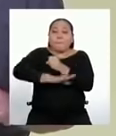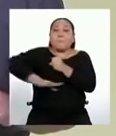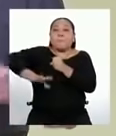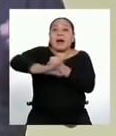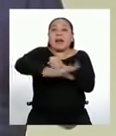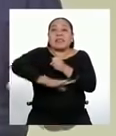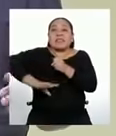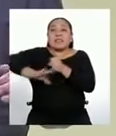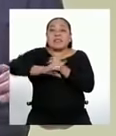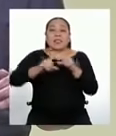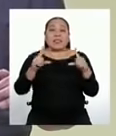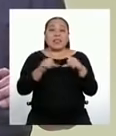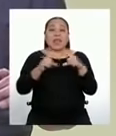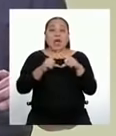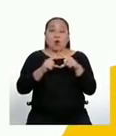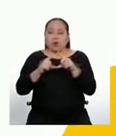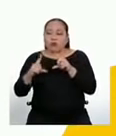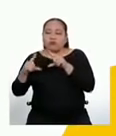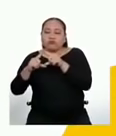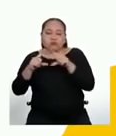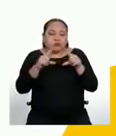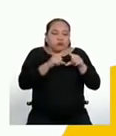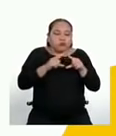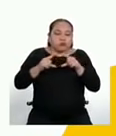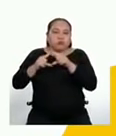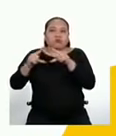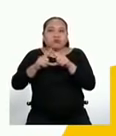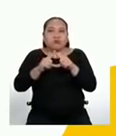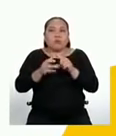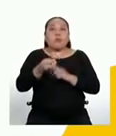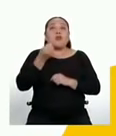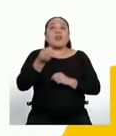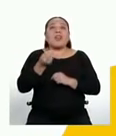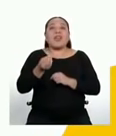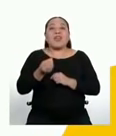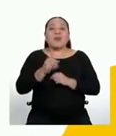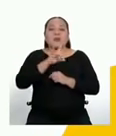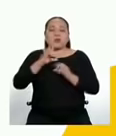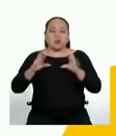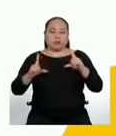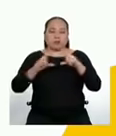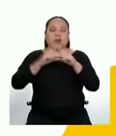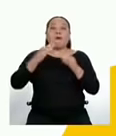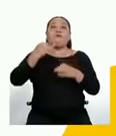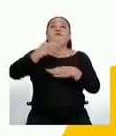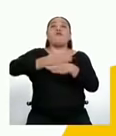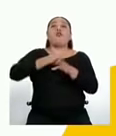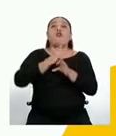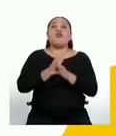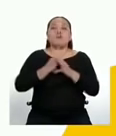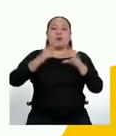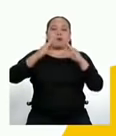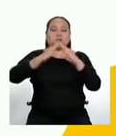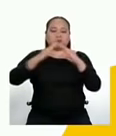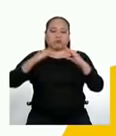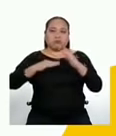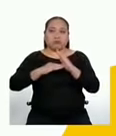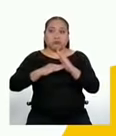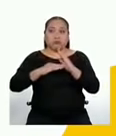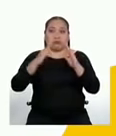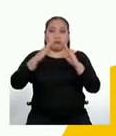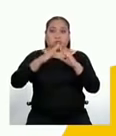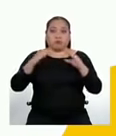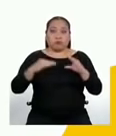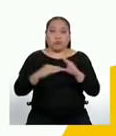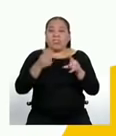formando triángulos unidos entre sí? Esto debido a la disposición en triángulo de las barras, vigas o listones,